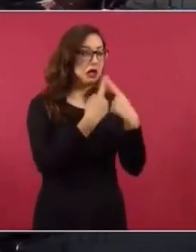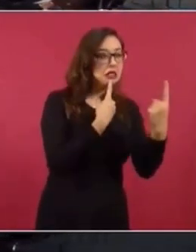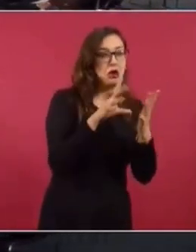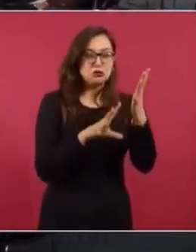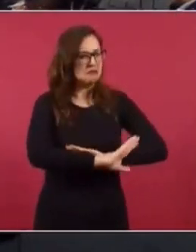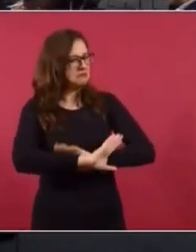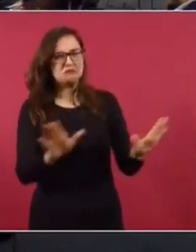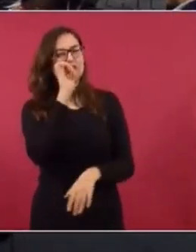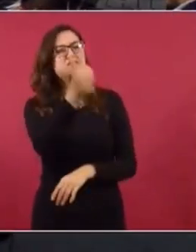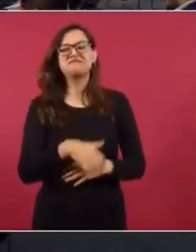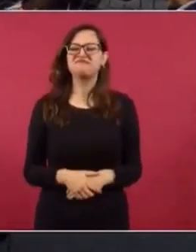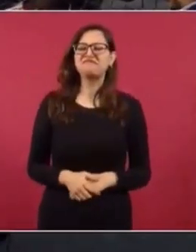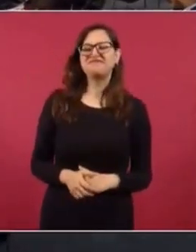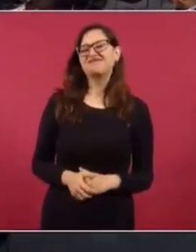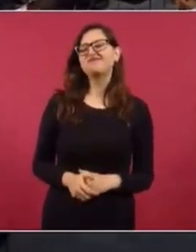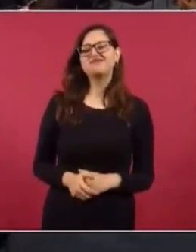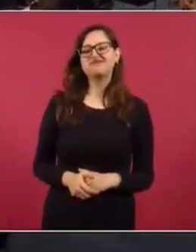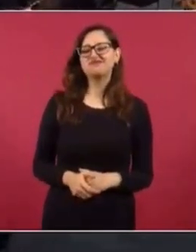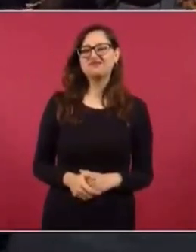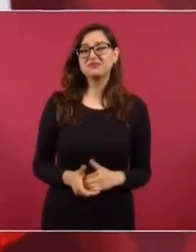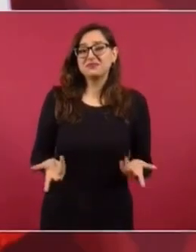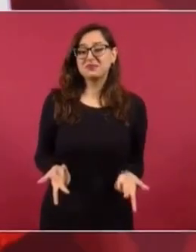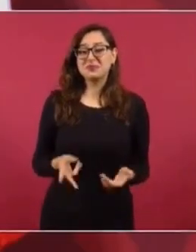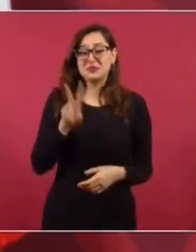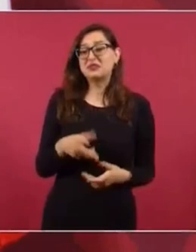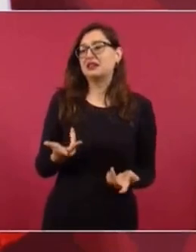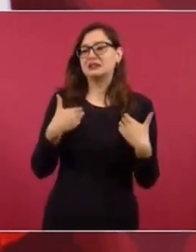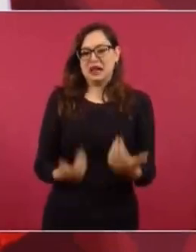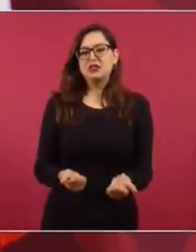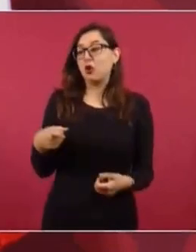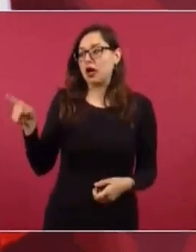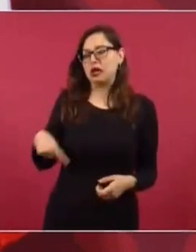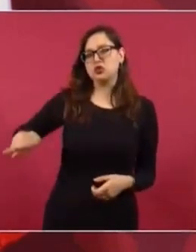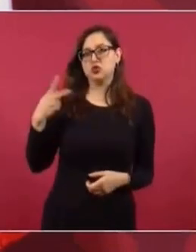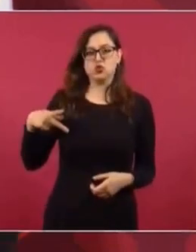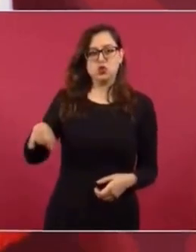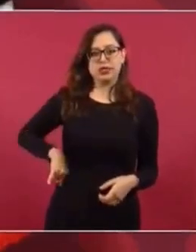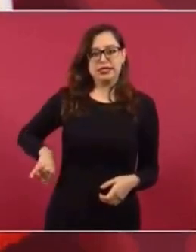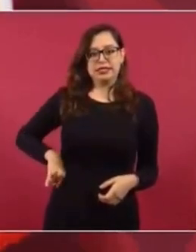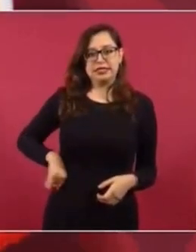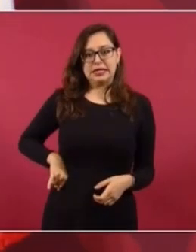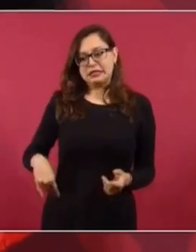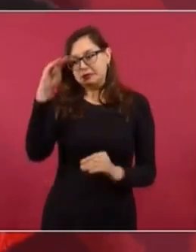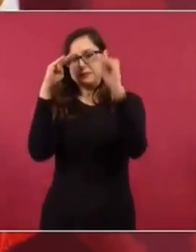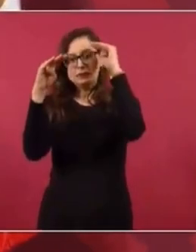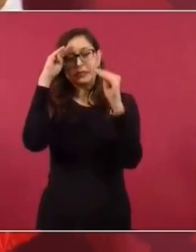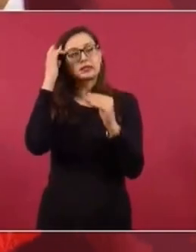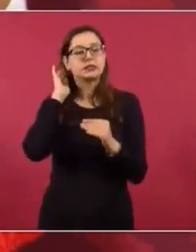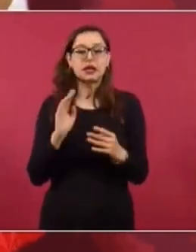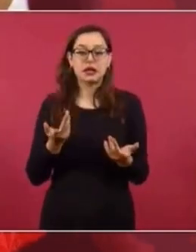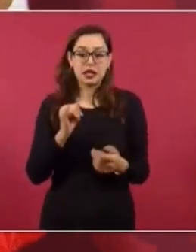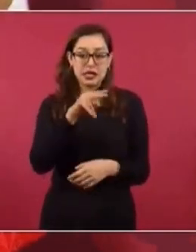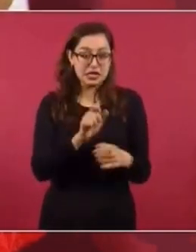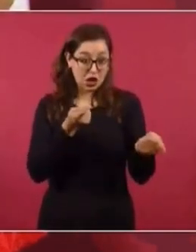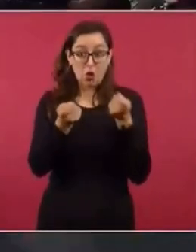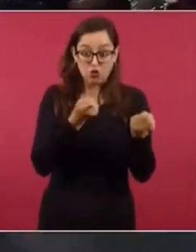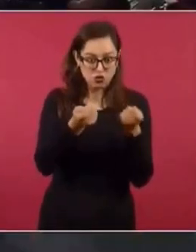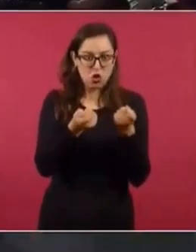No, es que ellos tienen muchos intereses y piensan que si se quedan con el INE, como